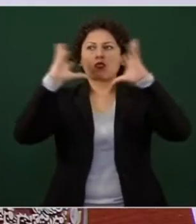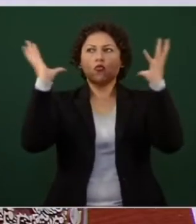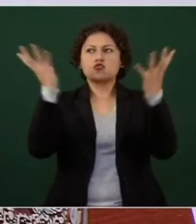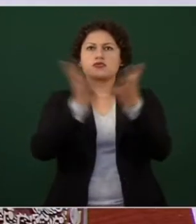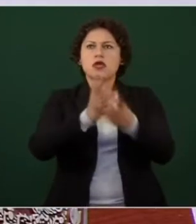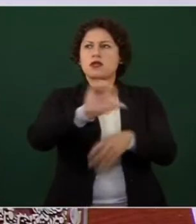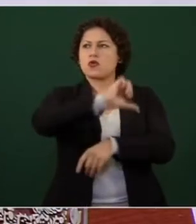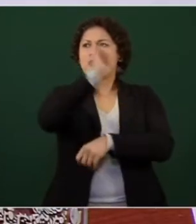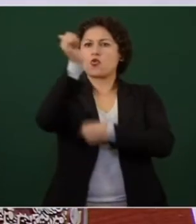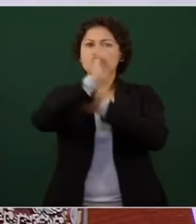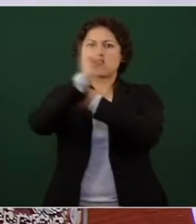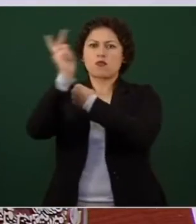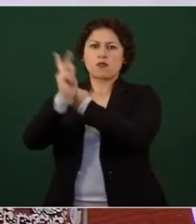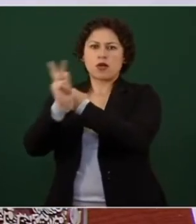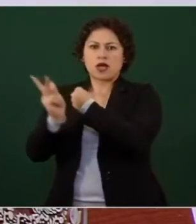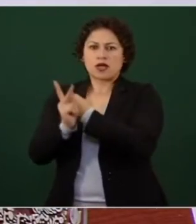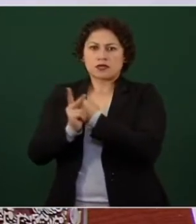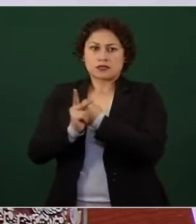si